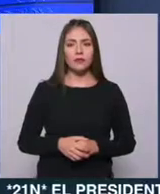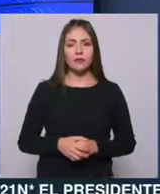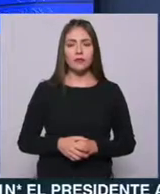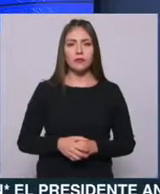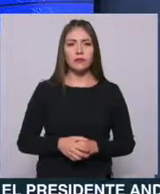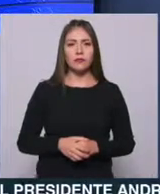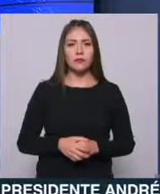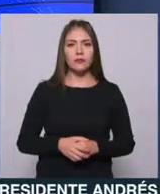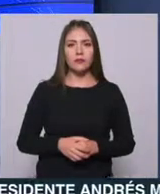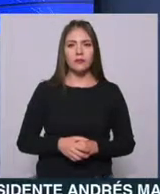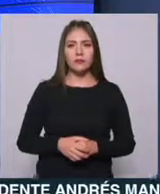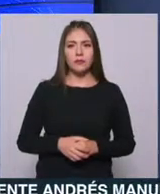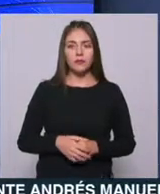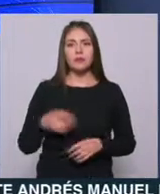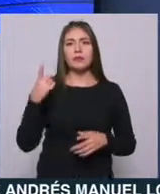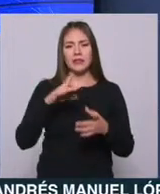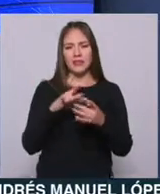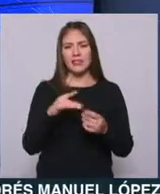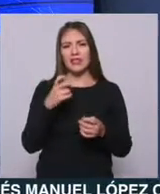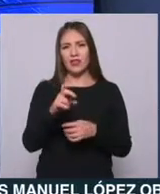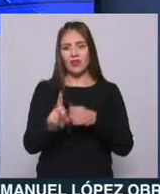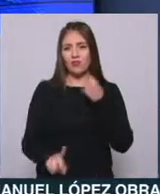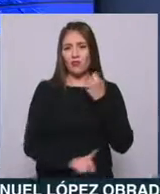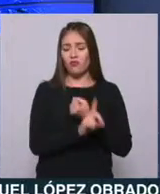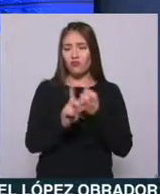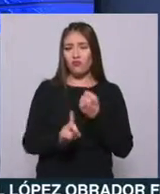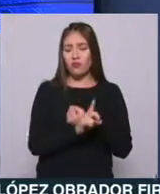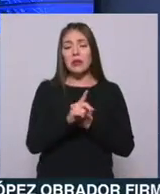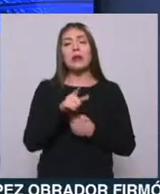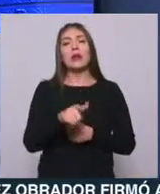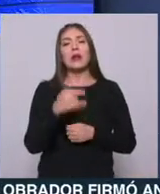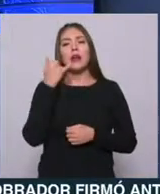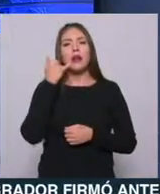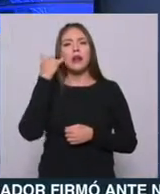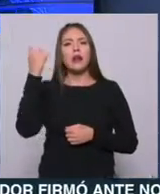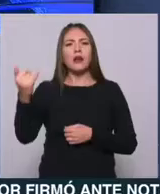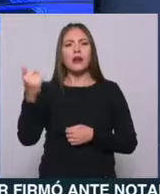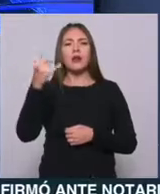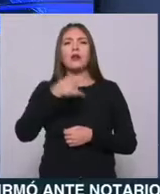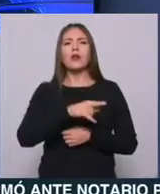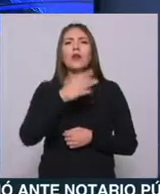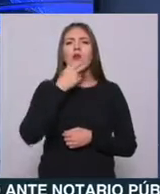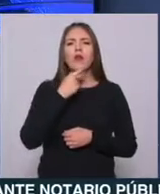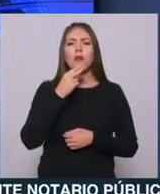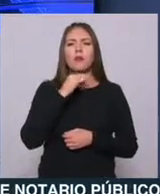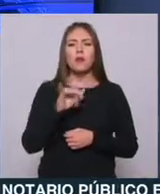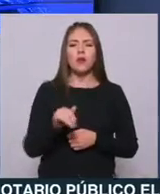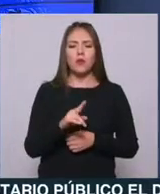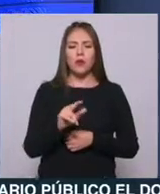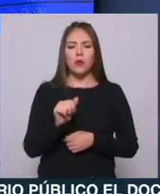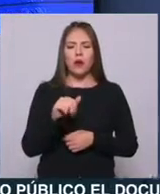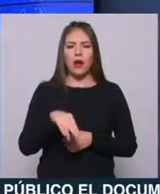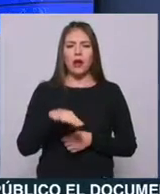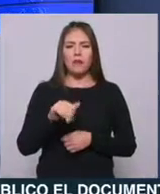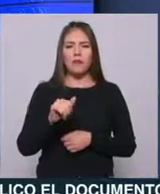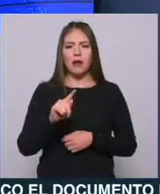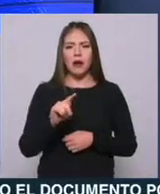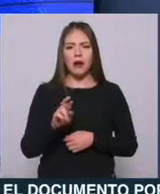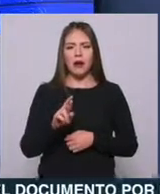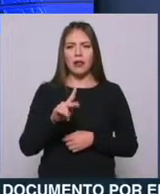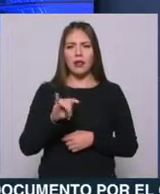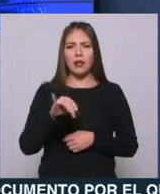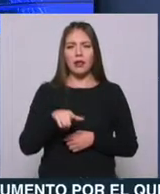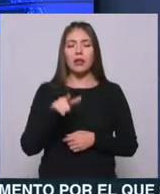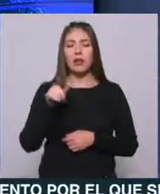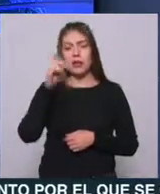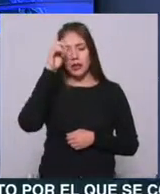para conversar sobre esta crisis que vivimos como sociedad. Saludamos en la línea telefónica a Juan Martín Pérez García, él es director ejecutivo de la Red por